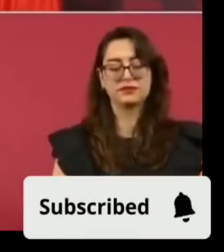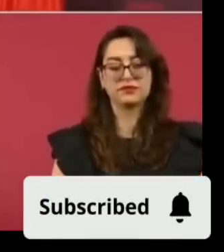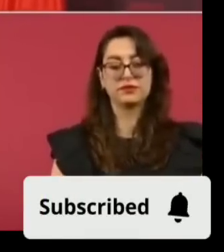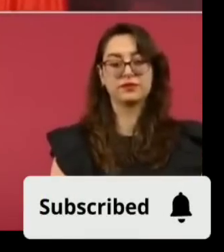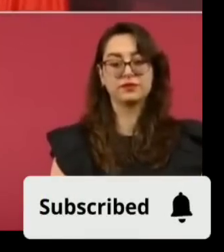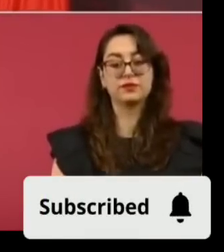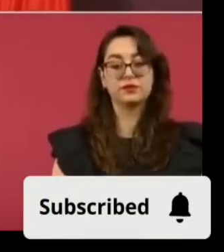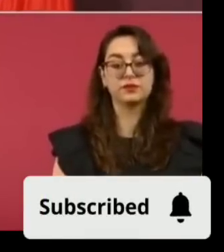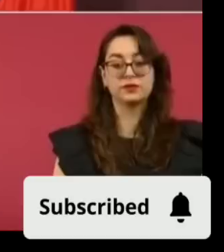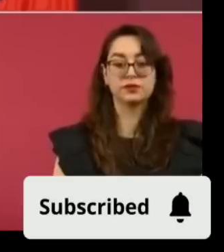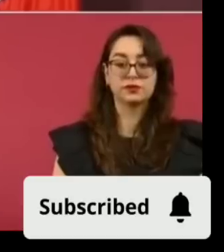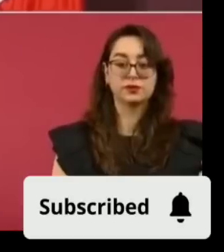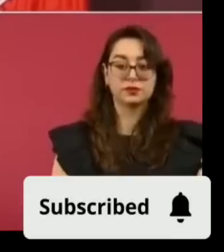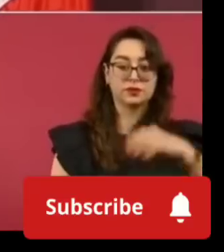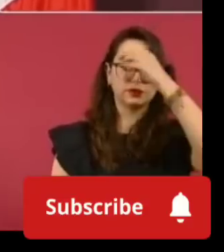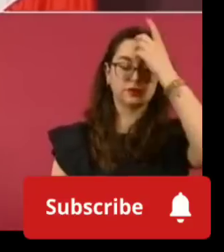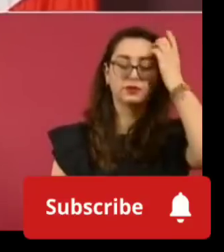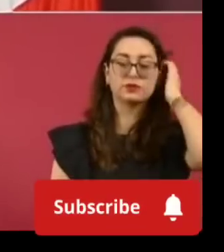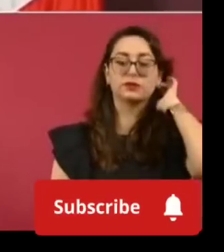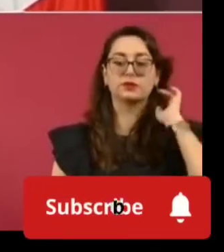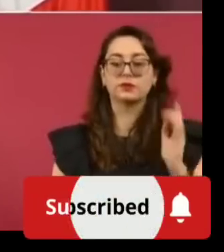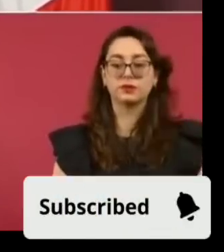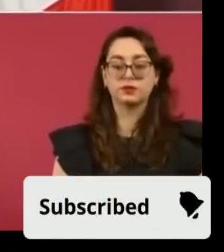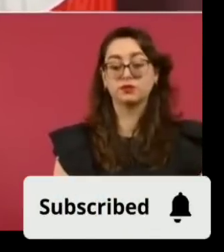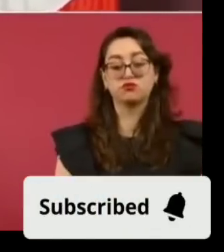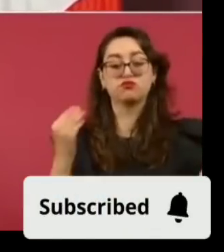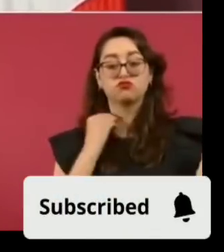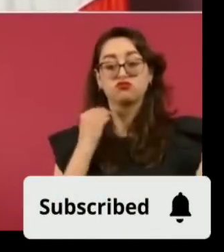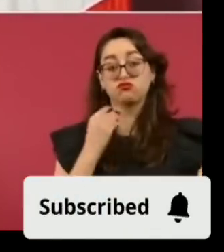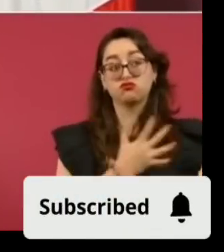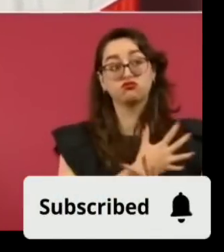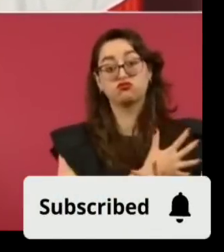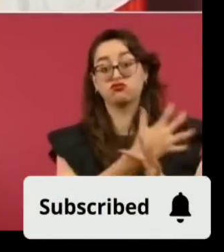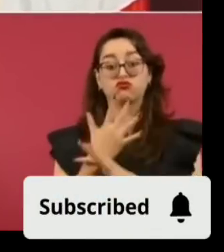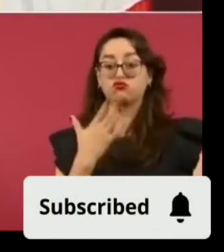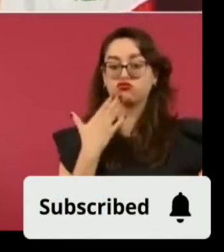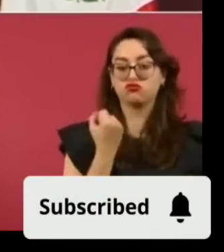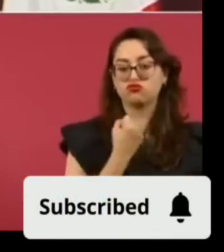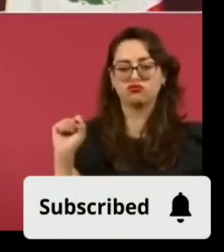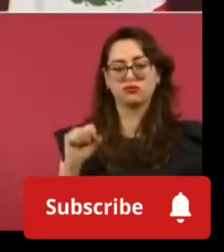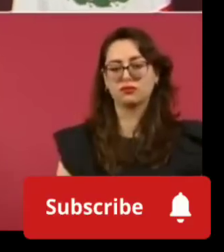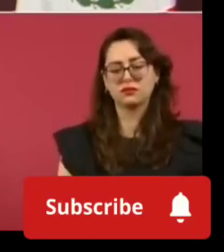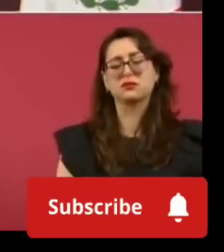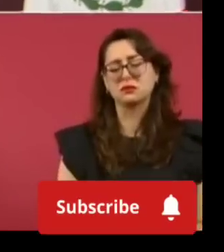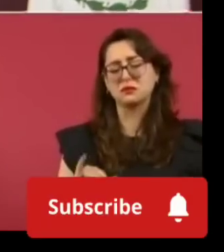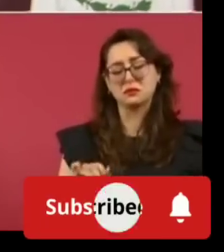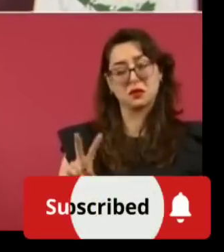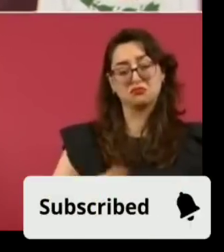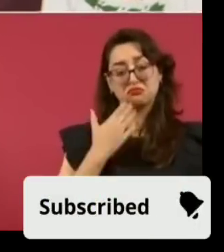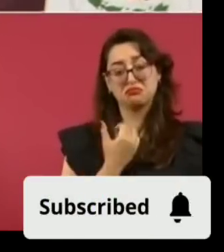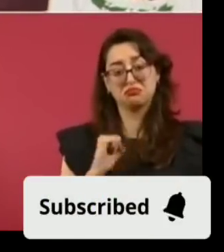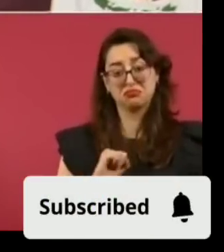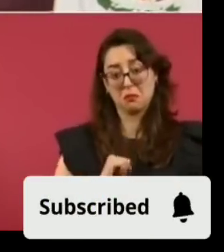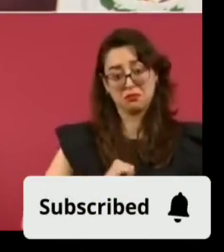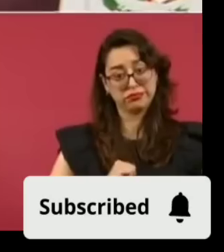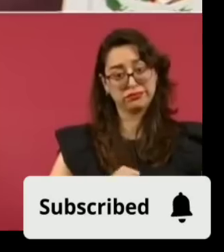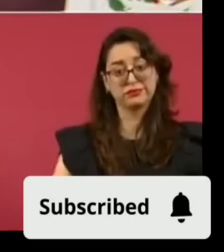porque es una eminencia en el manejo de influencias.